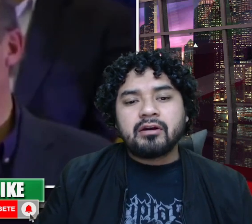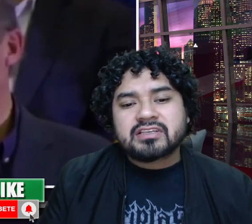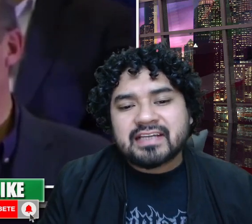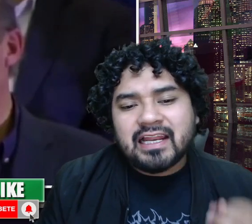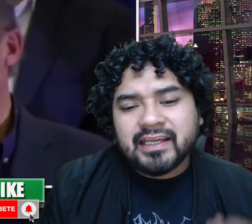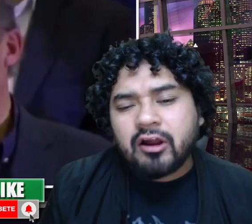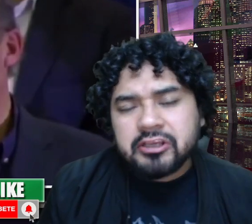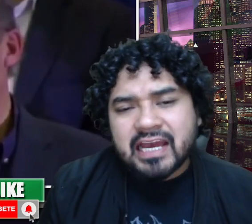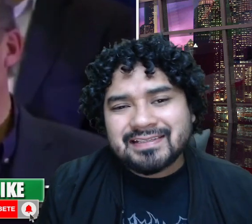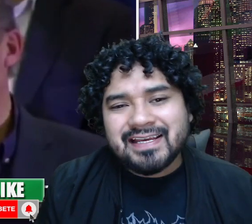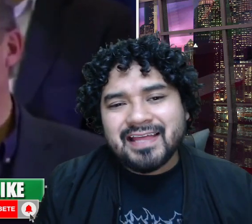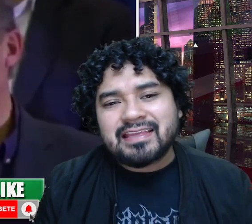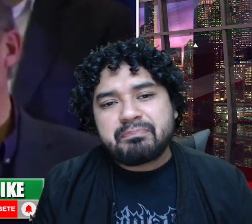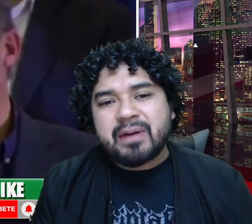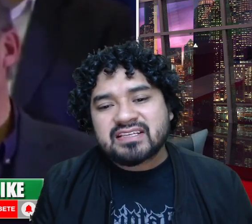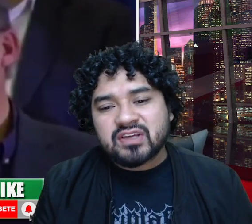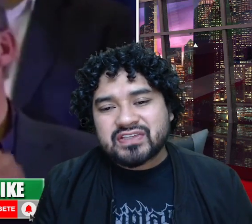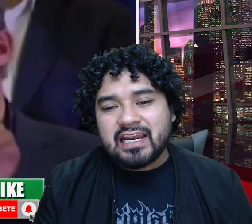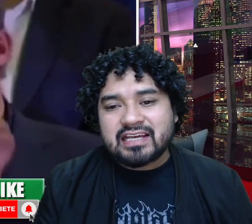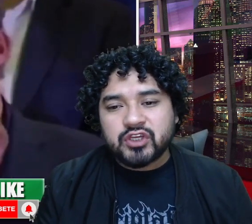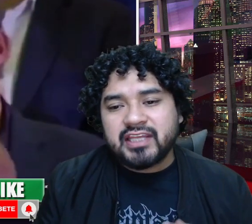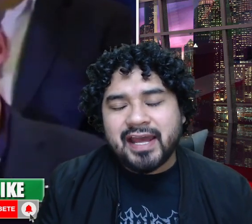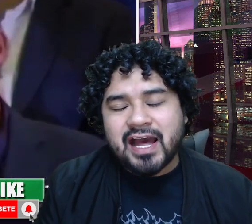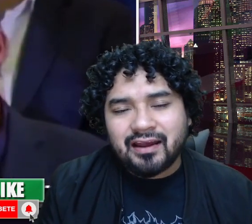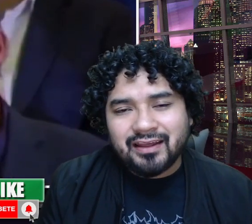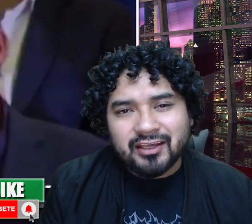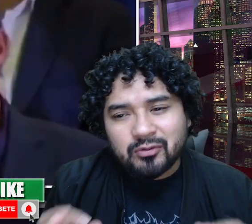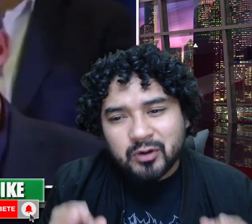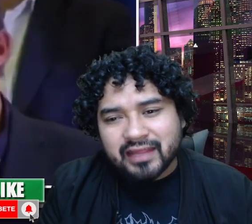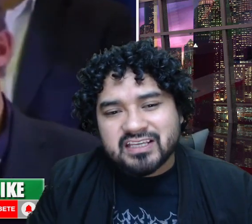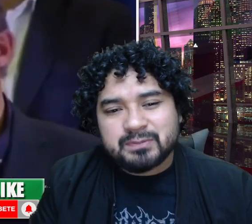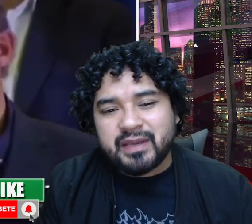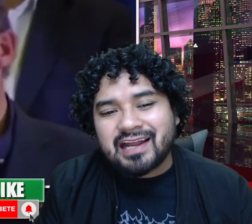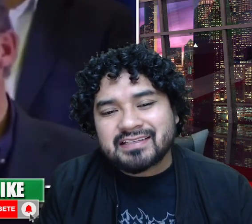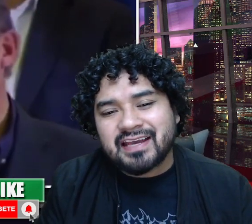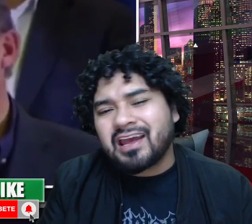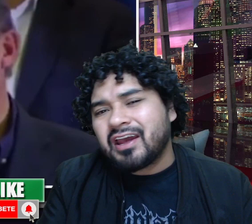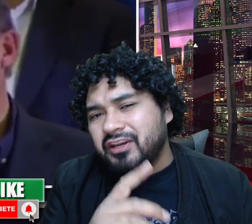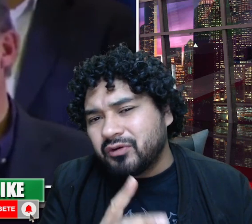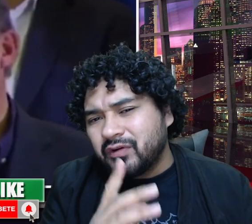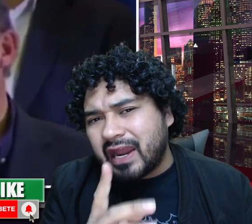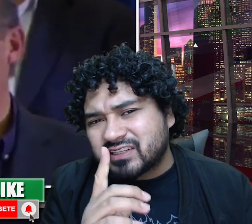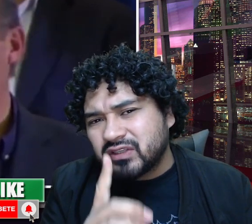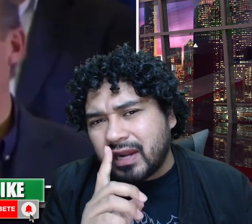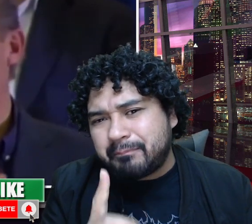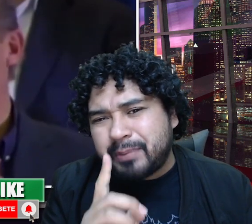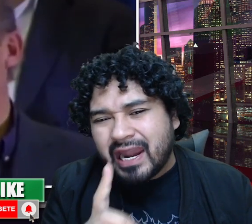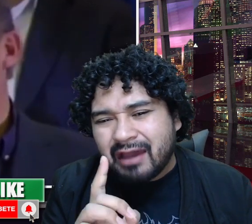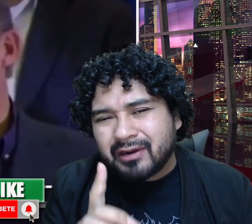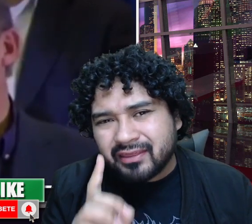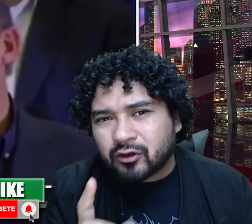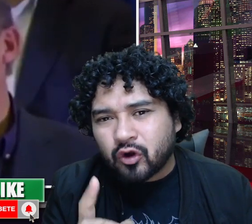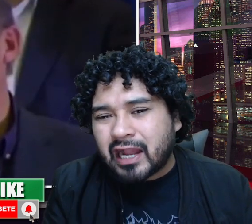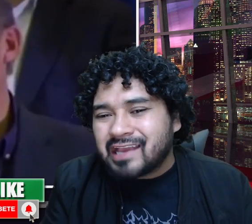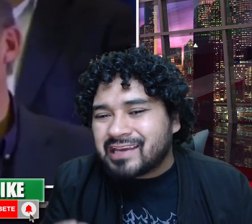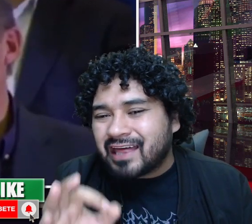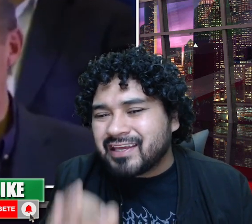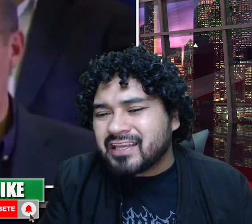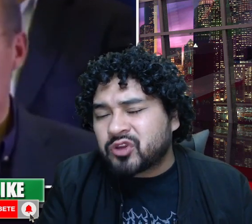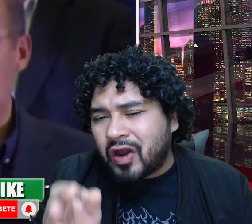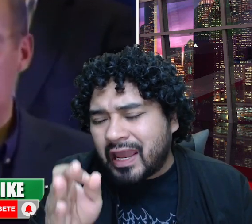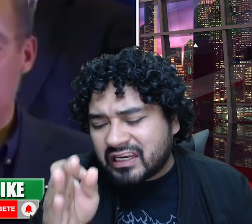amigos calderón ya siente pasos en la azotea y como era de esperarse ni una sola palabra dijo